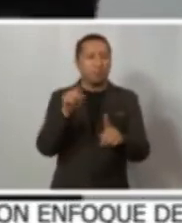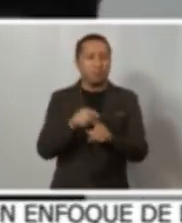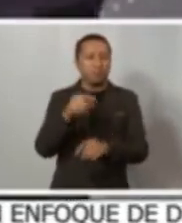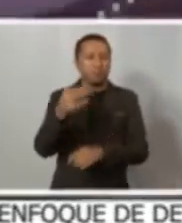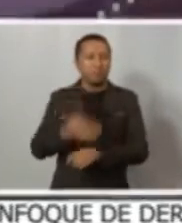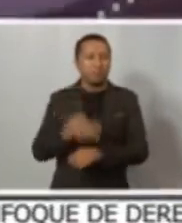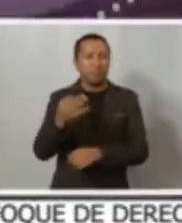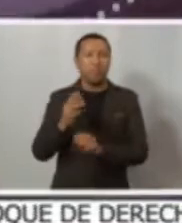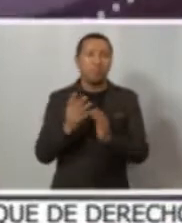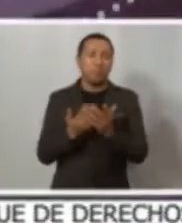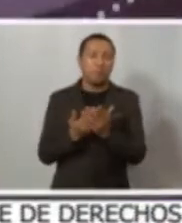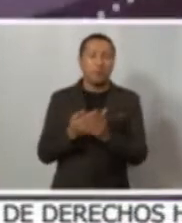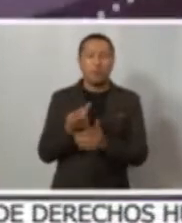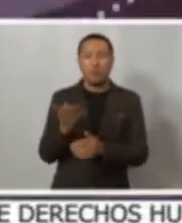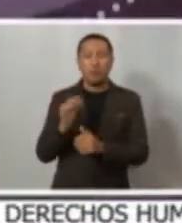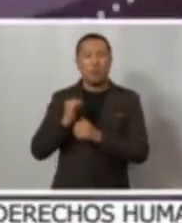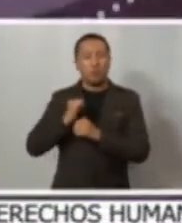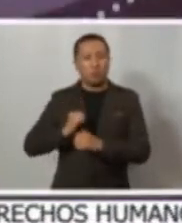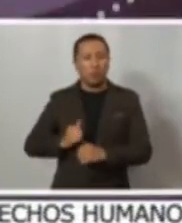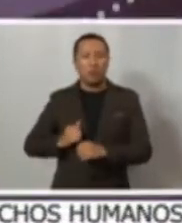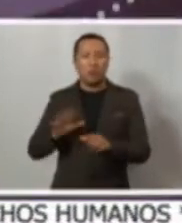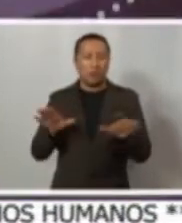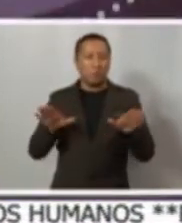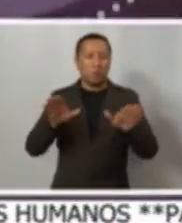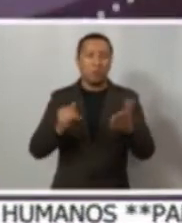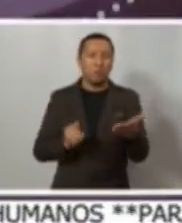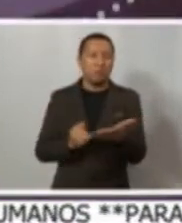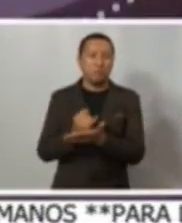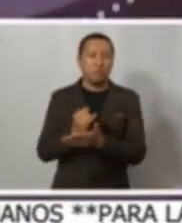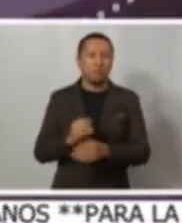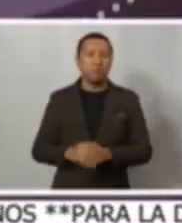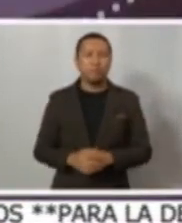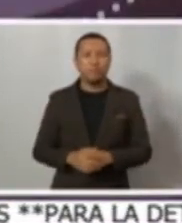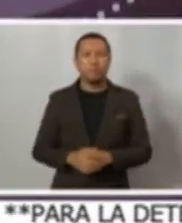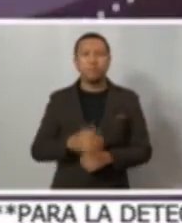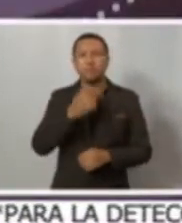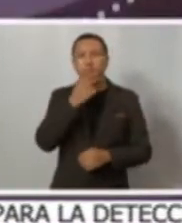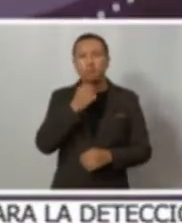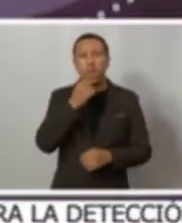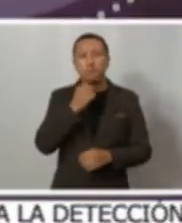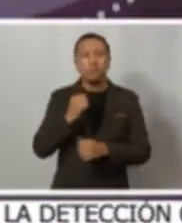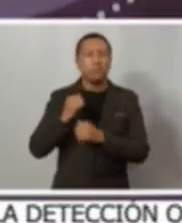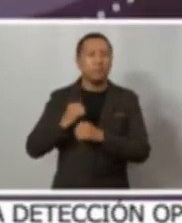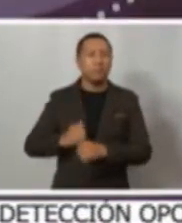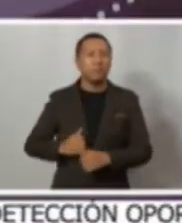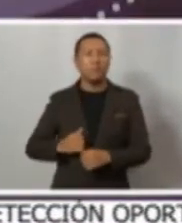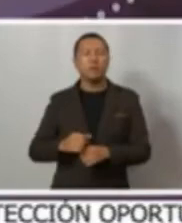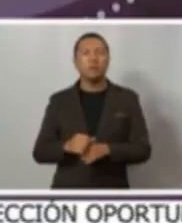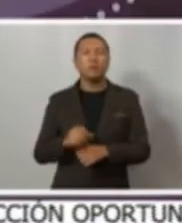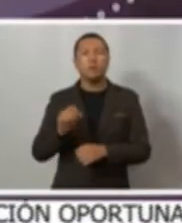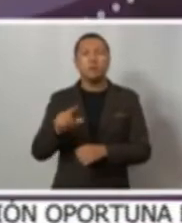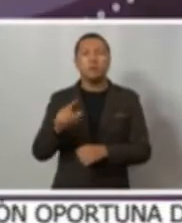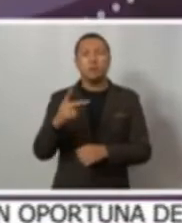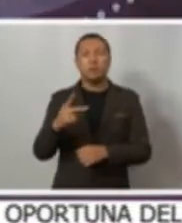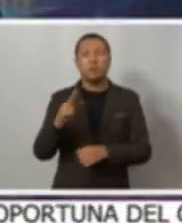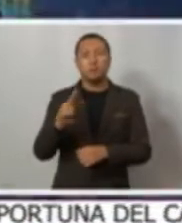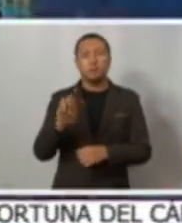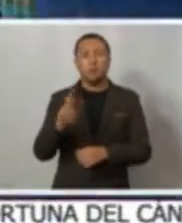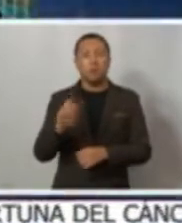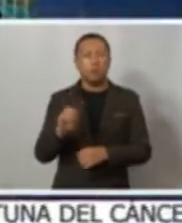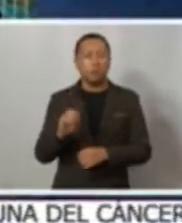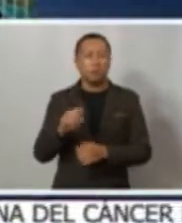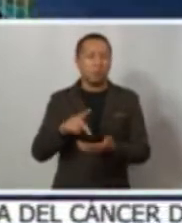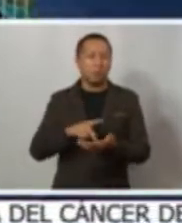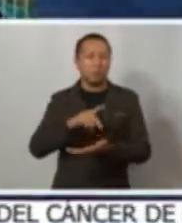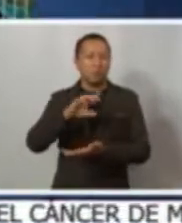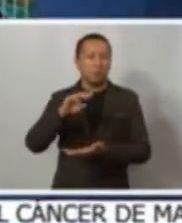decidan. Y el secretario de Desarrollo Económico y Turismo de Puerto Morelos, Héctor Tamayo, informó que un total de 3.100 turistas fueron